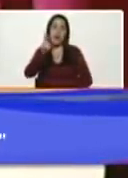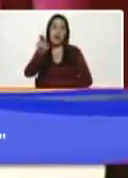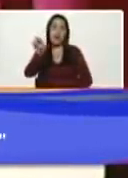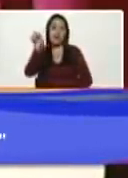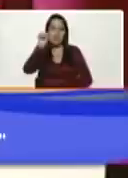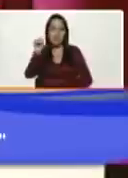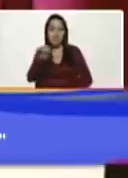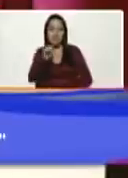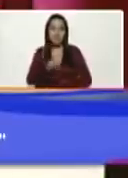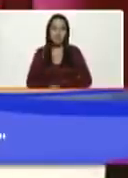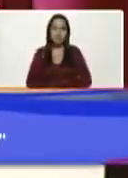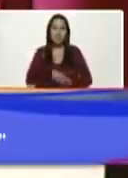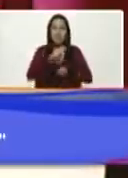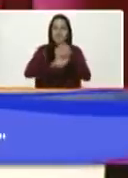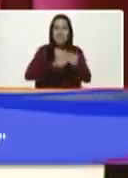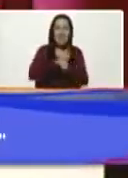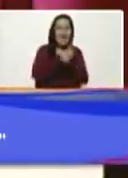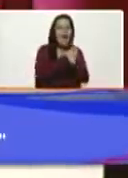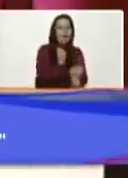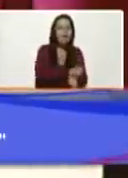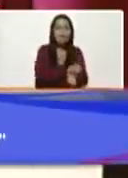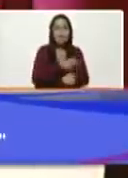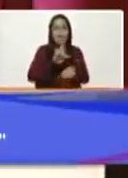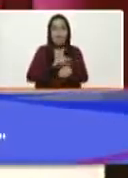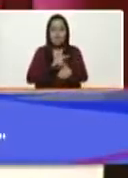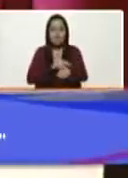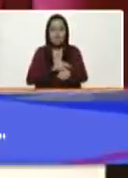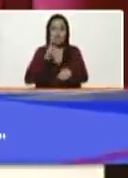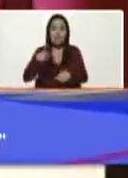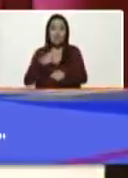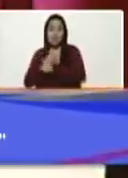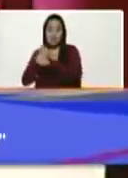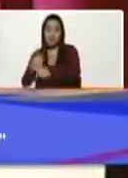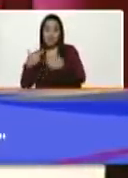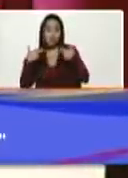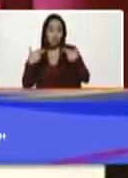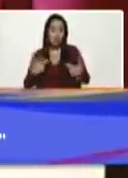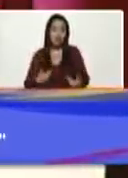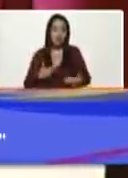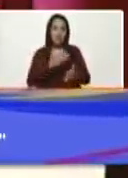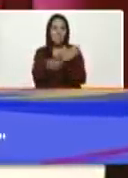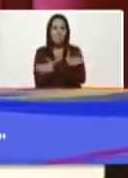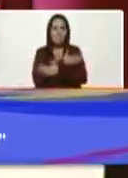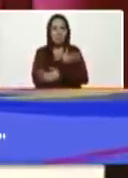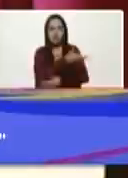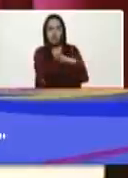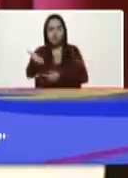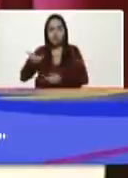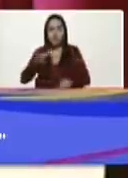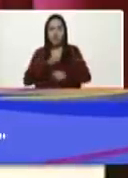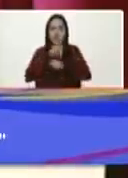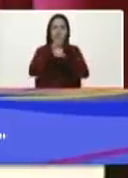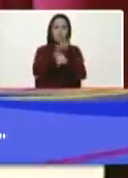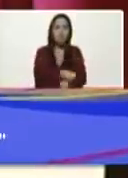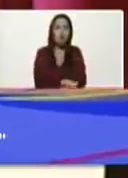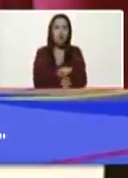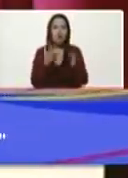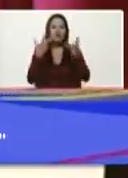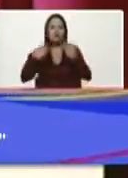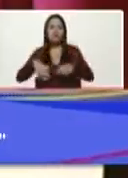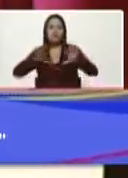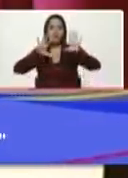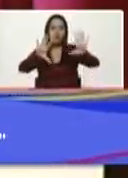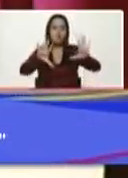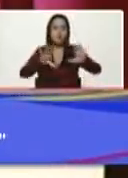de la medicina, se ama también a la humanidad. Felicidades, graduandos y graduandas de la 10ª cohorte